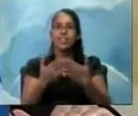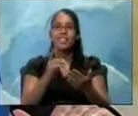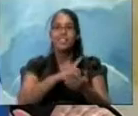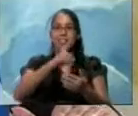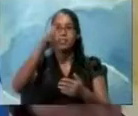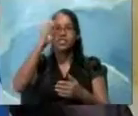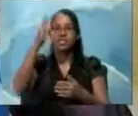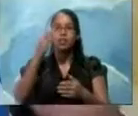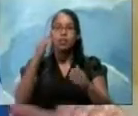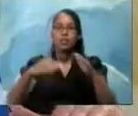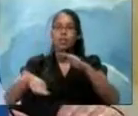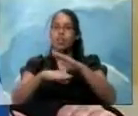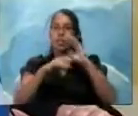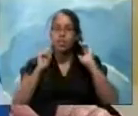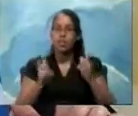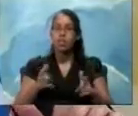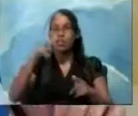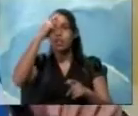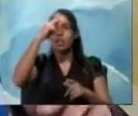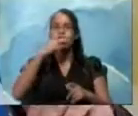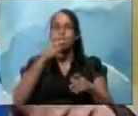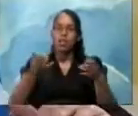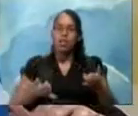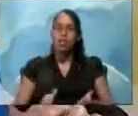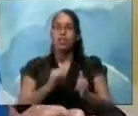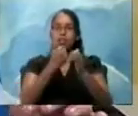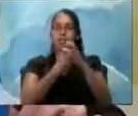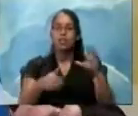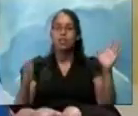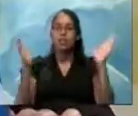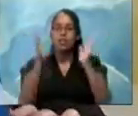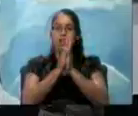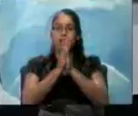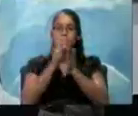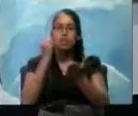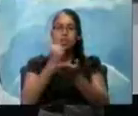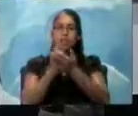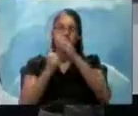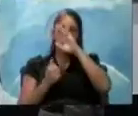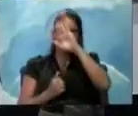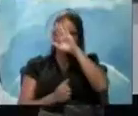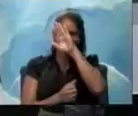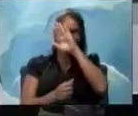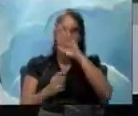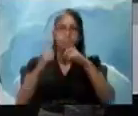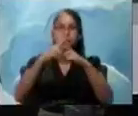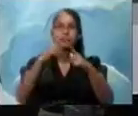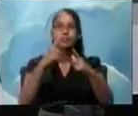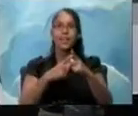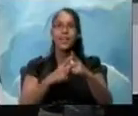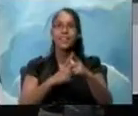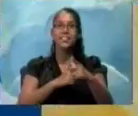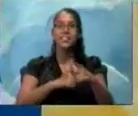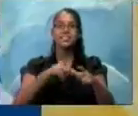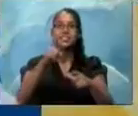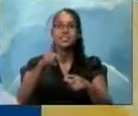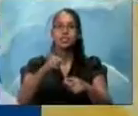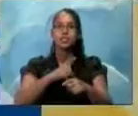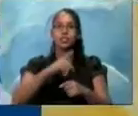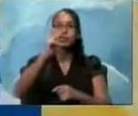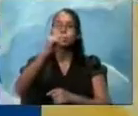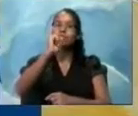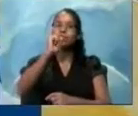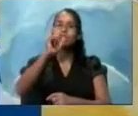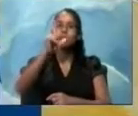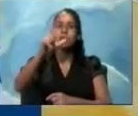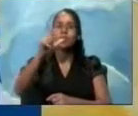del Padre, del Hijo y del Espíritu Santo. Amén. Hermano Levi. Entonces Pilato, convocando a